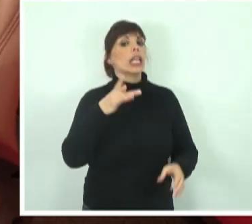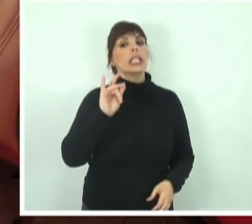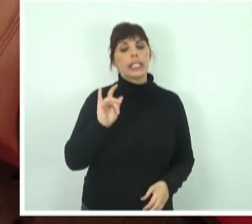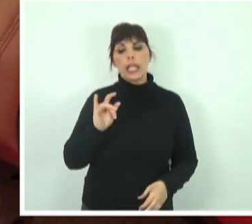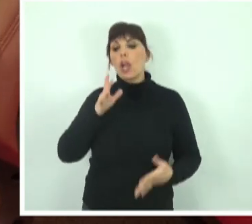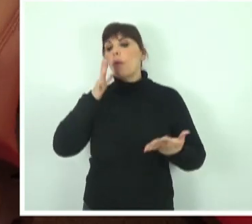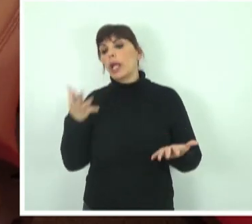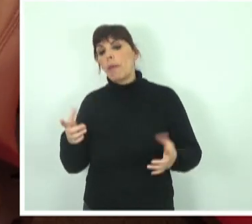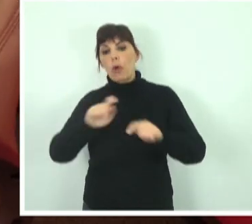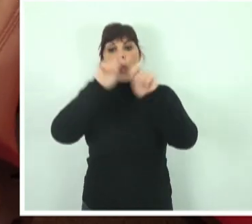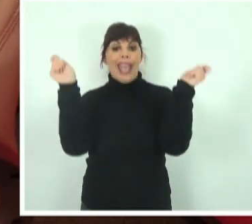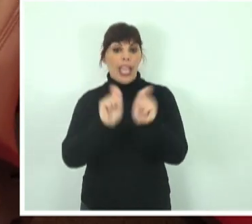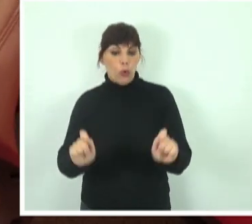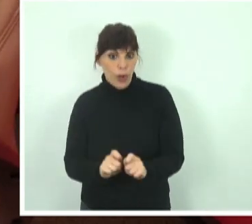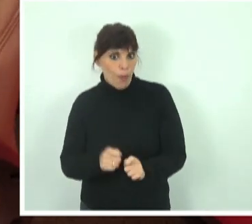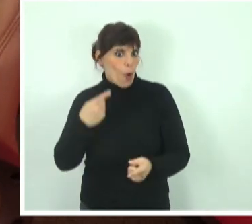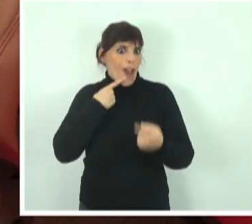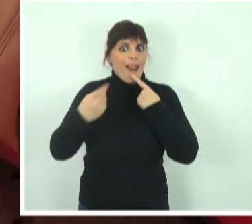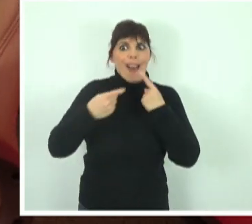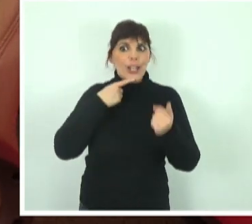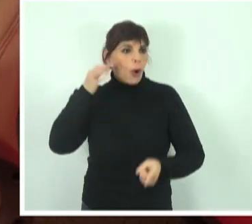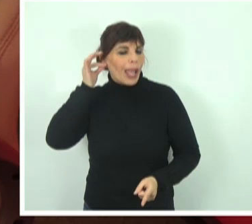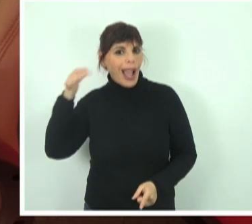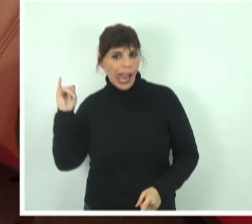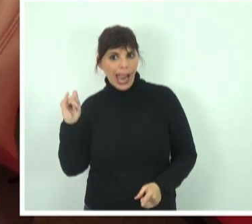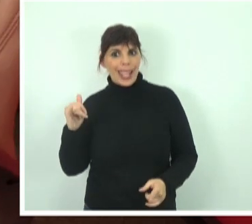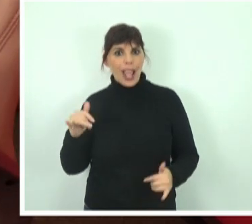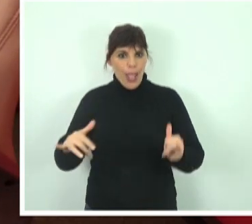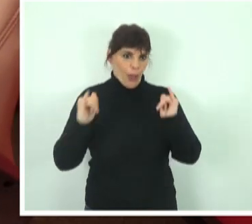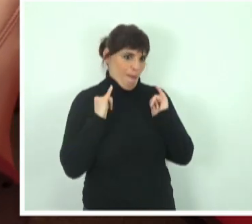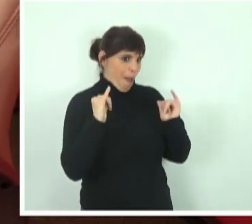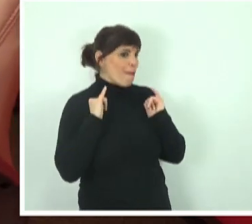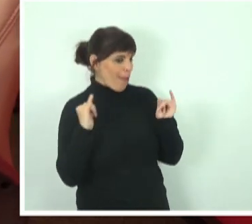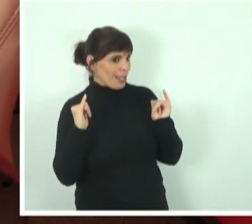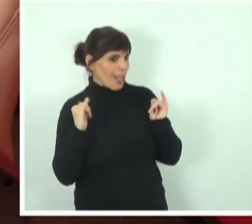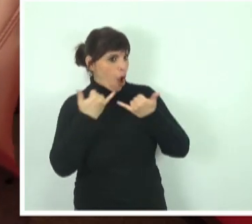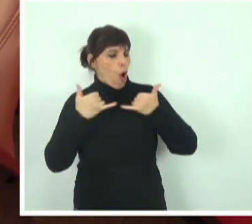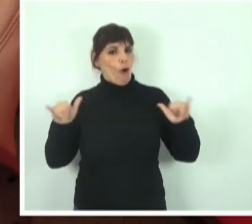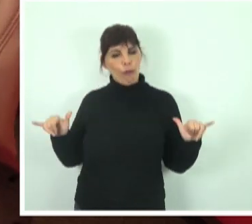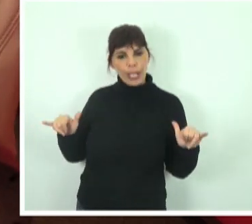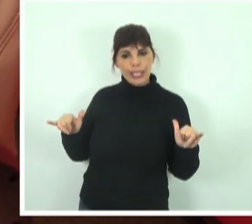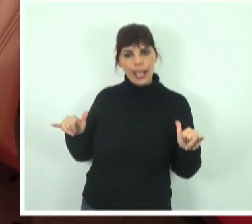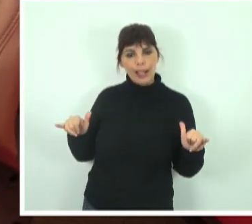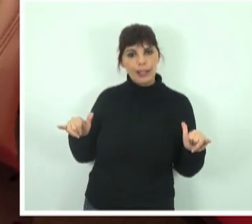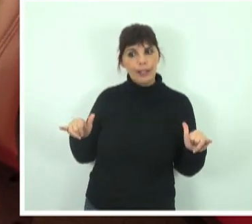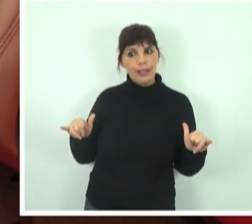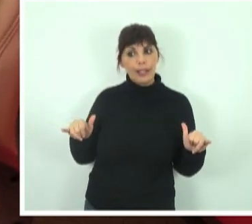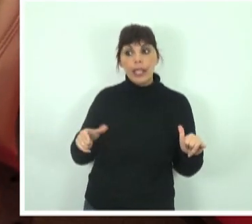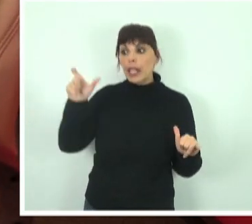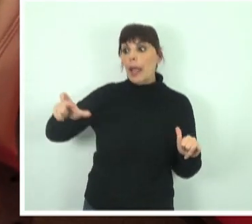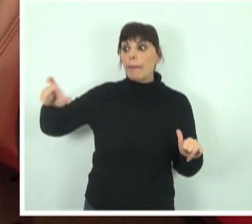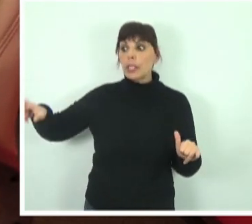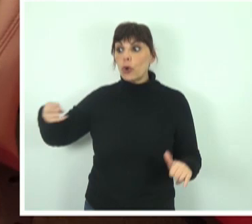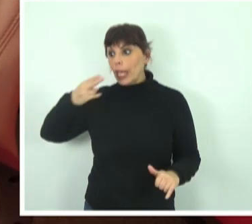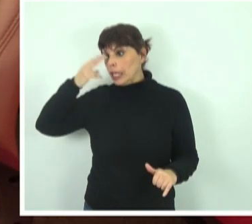boda, donde está la novia, hay fiestas. Incluso cuando hay una boda, se invitan gente que no estaban